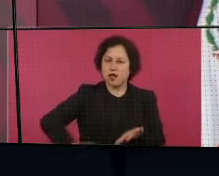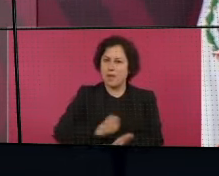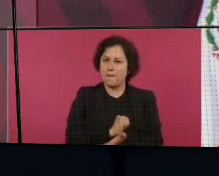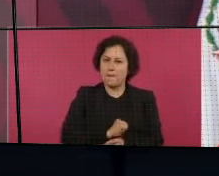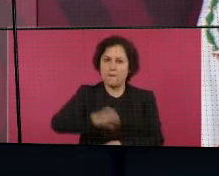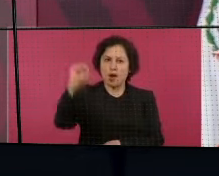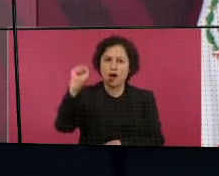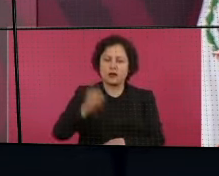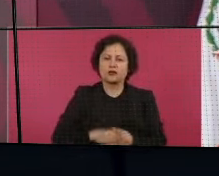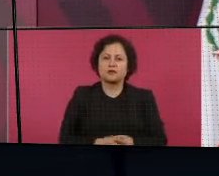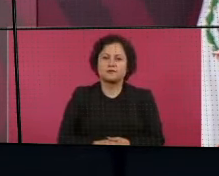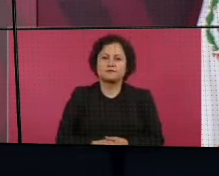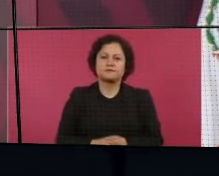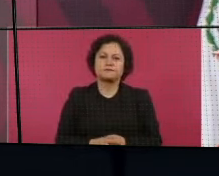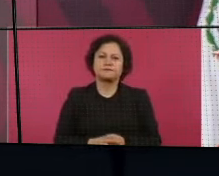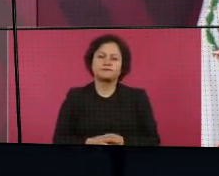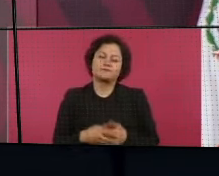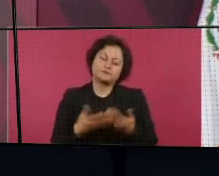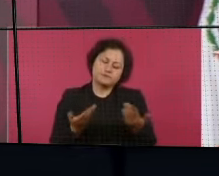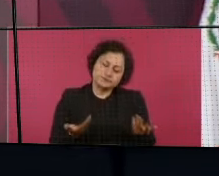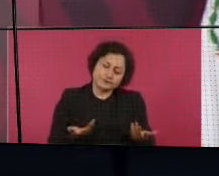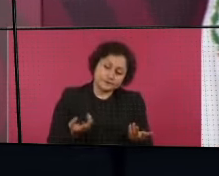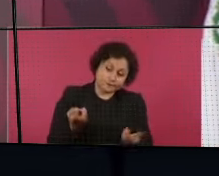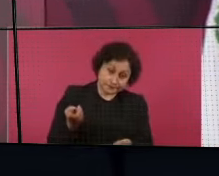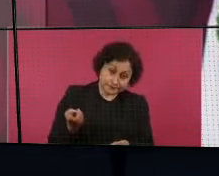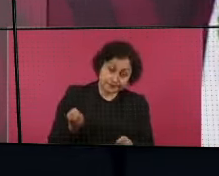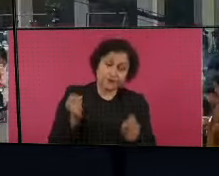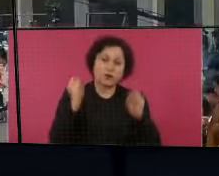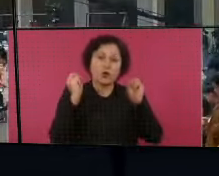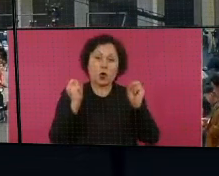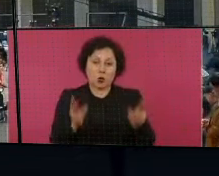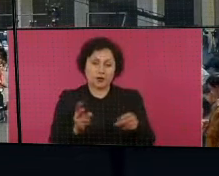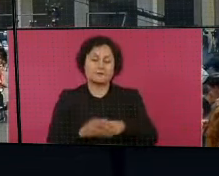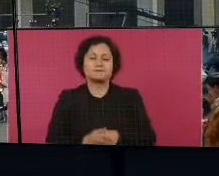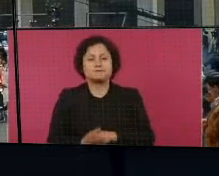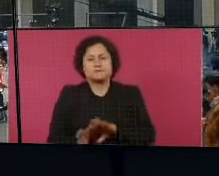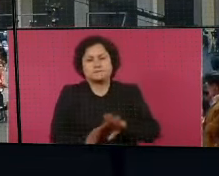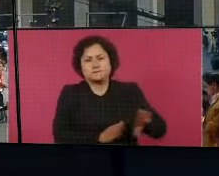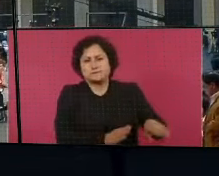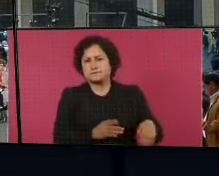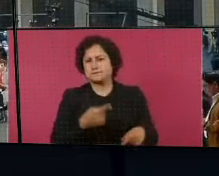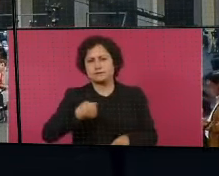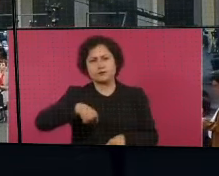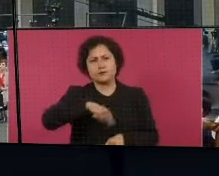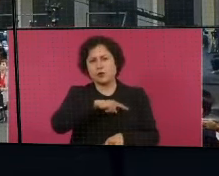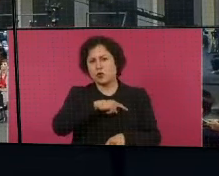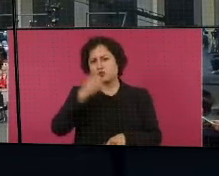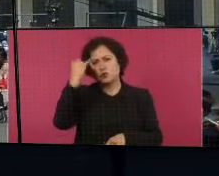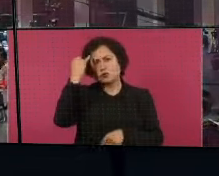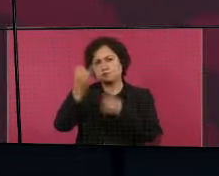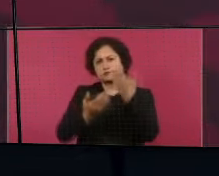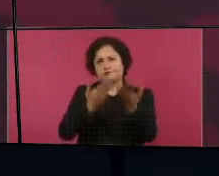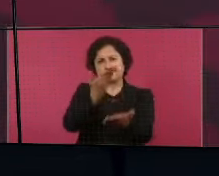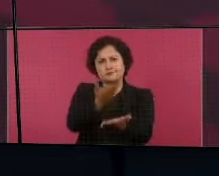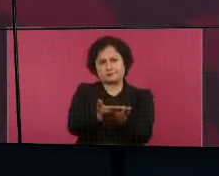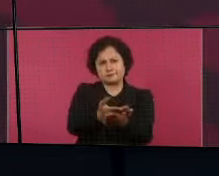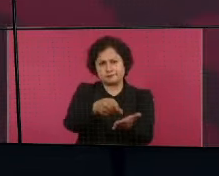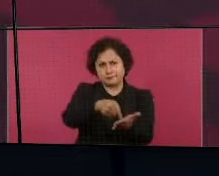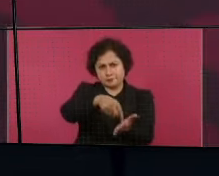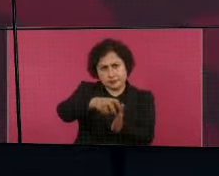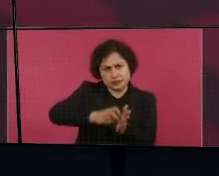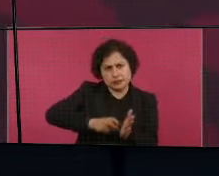ninguna de esas empresas va a generar dinero de aquí a que nos vayamos a morir no va a